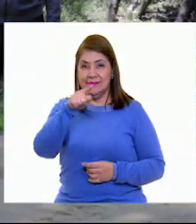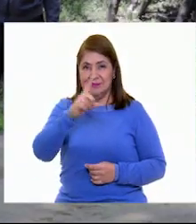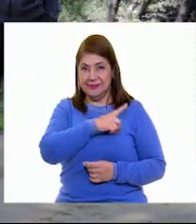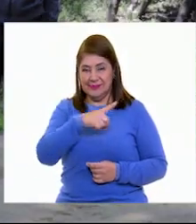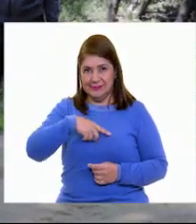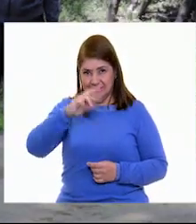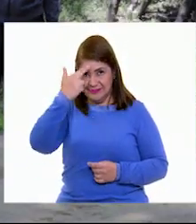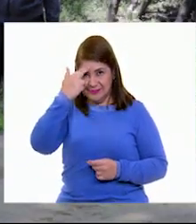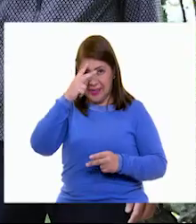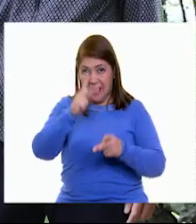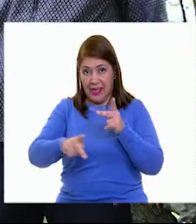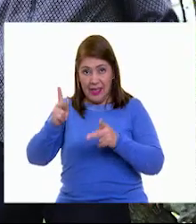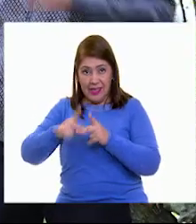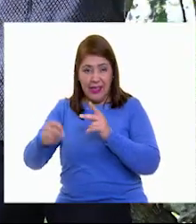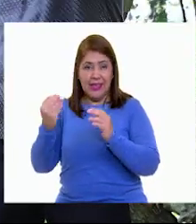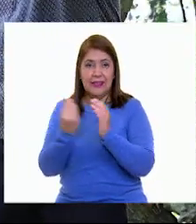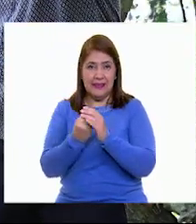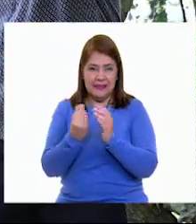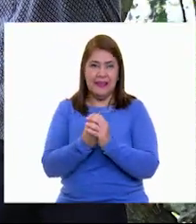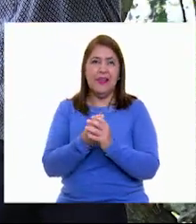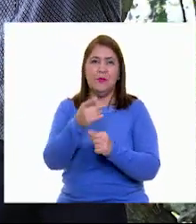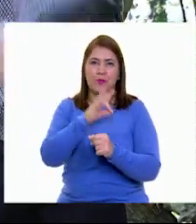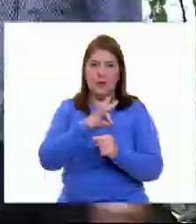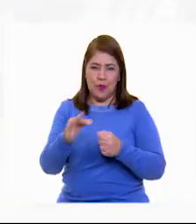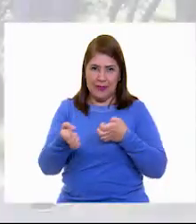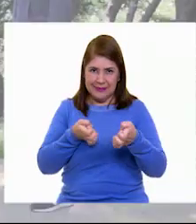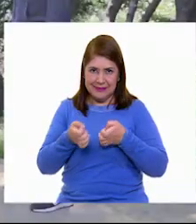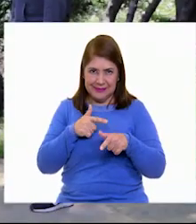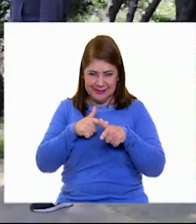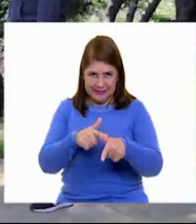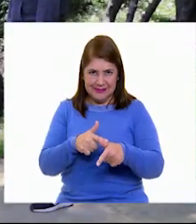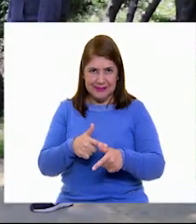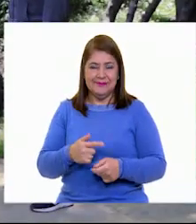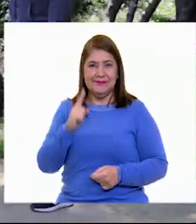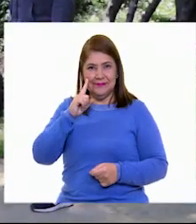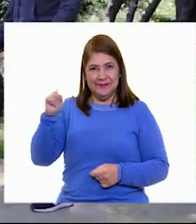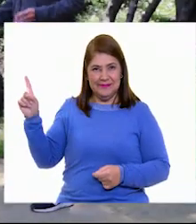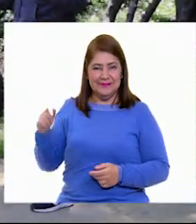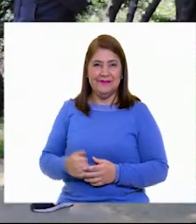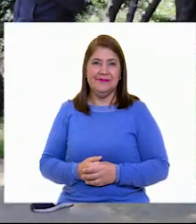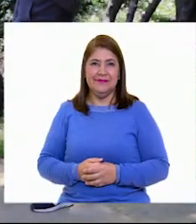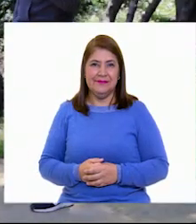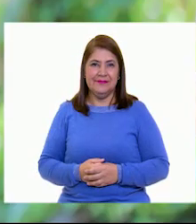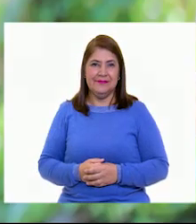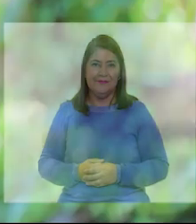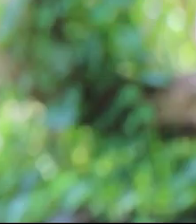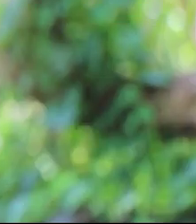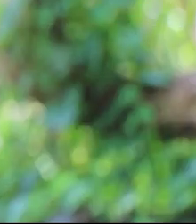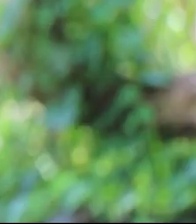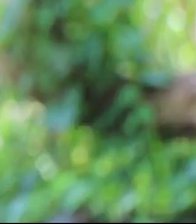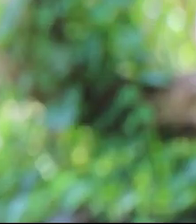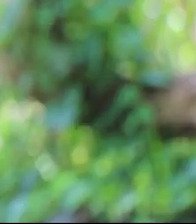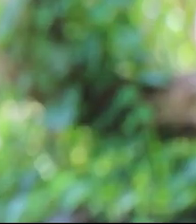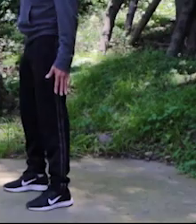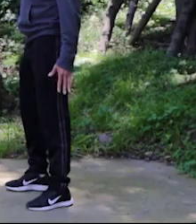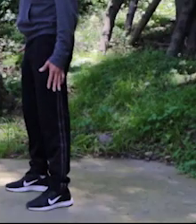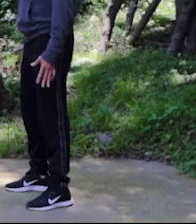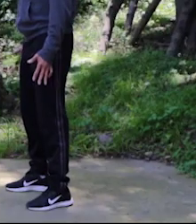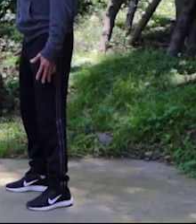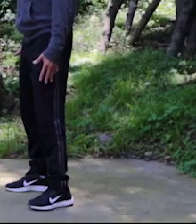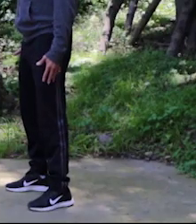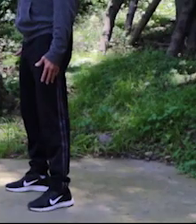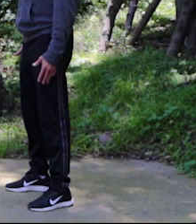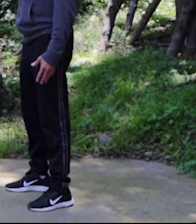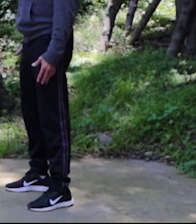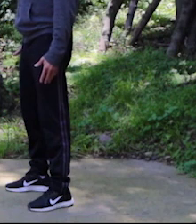Recuerda, entre clase y clase, activa tu cuerpo. En esta ocasión vamos a trabajar el tríceps. Vamos a